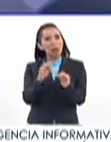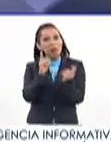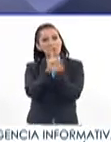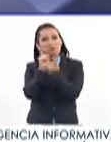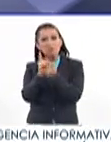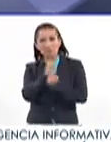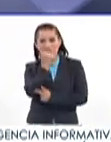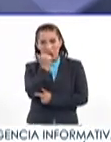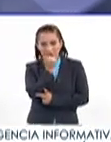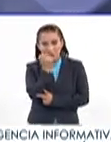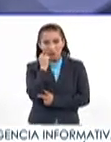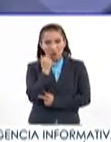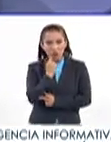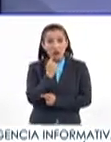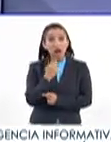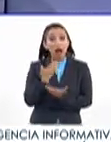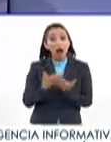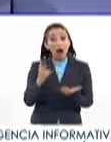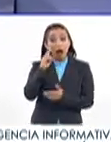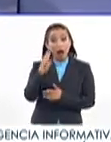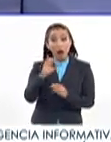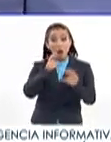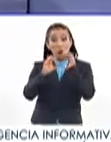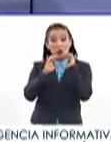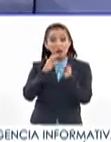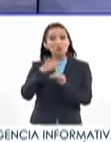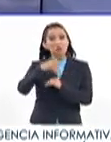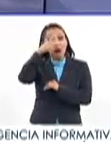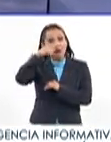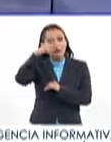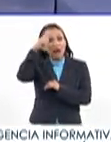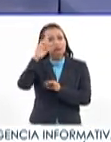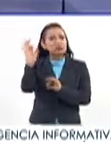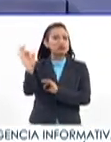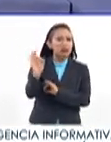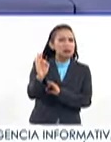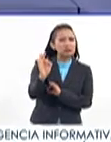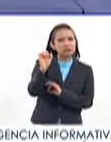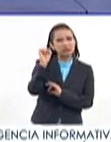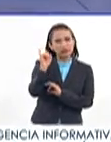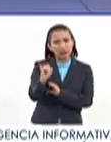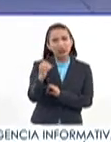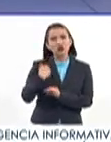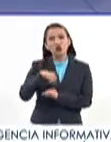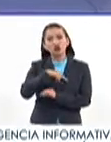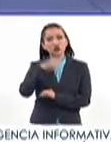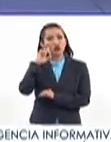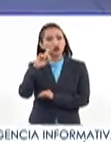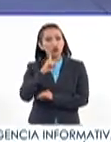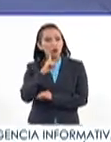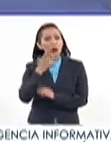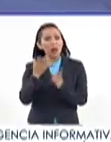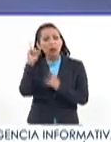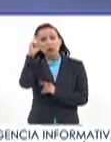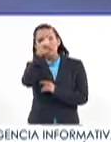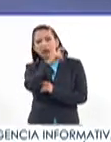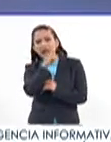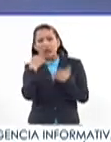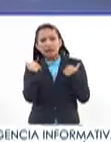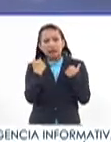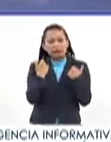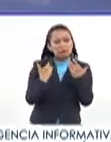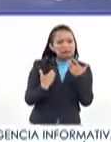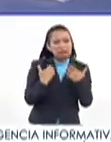los sordos y ahora hemos visto que la comunicación es más fácil. Quizá es cierto, nosotros los sordos a veces es difícil